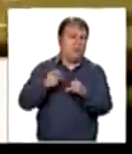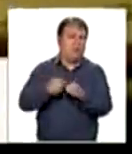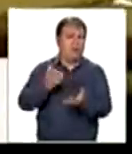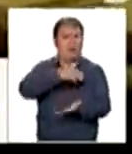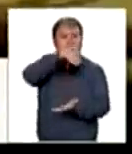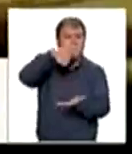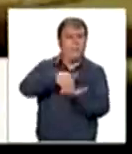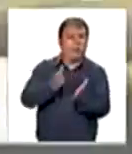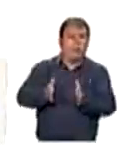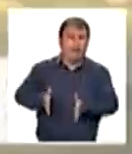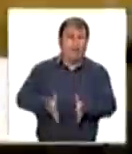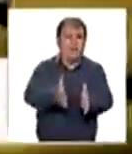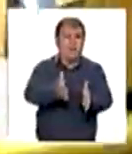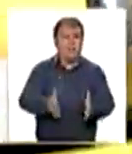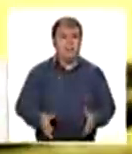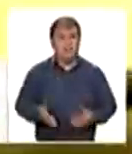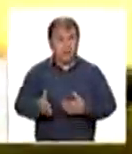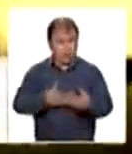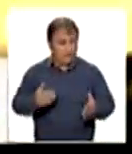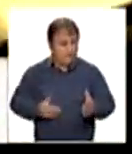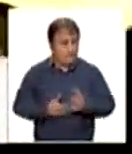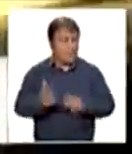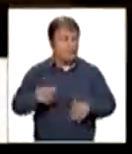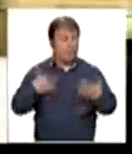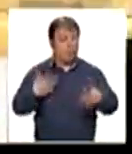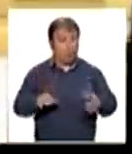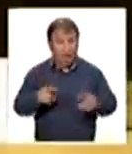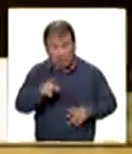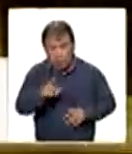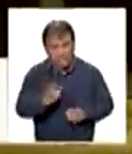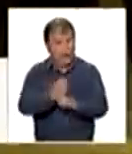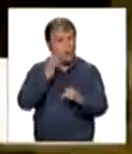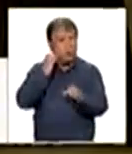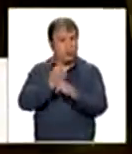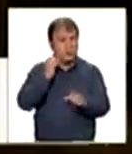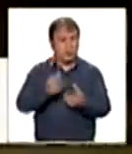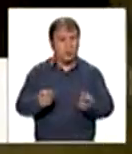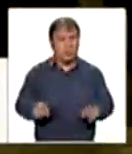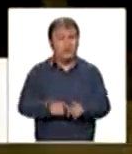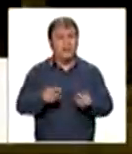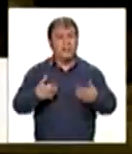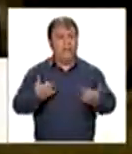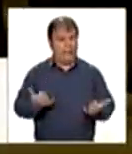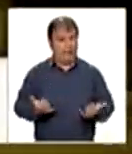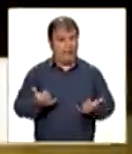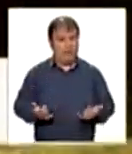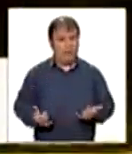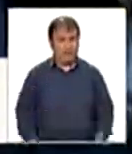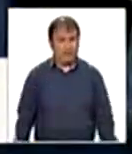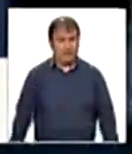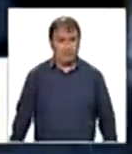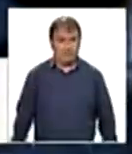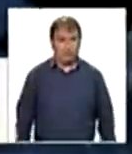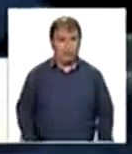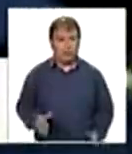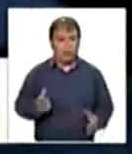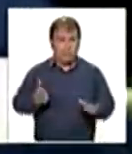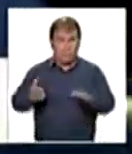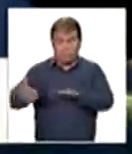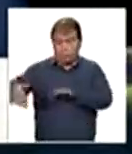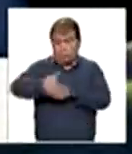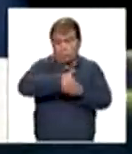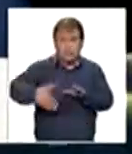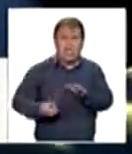de la vía. Pero lo más impresionante de las custers piqueras viene a continuación. Cruce de la